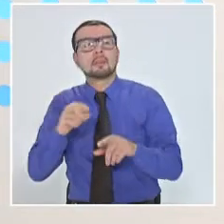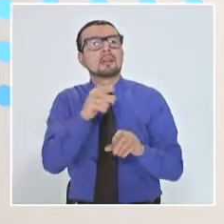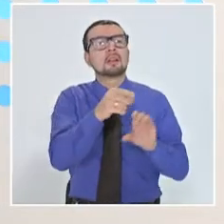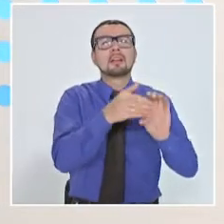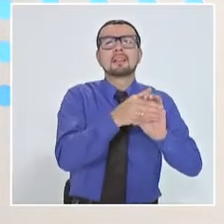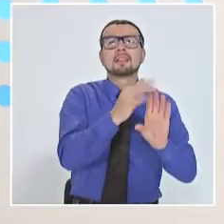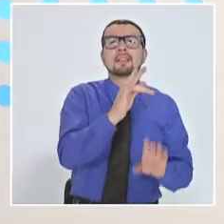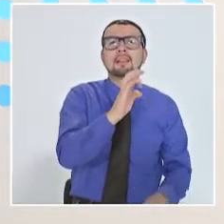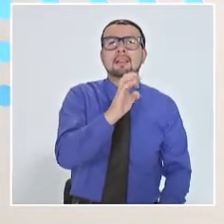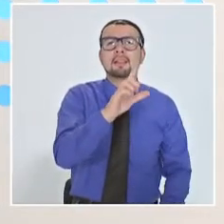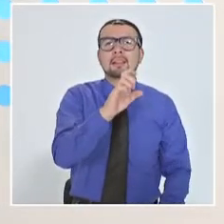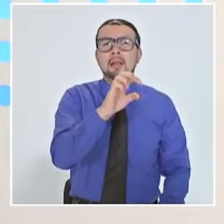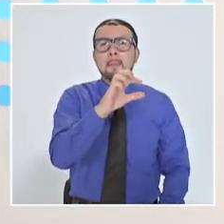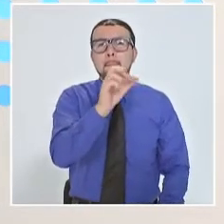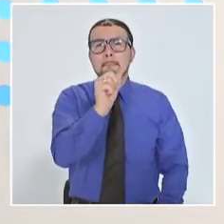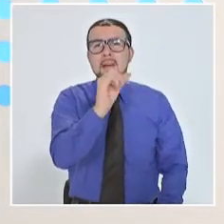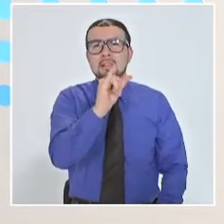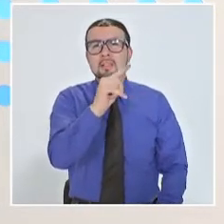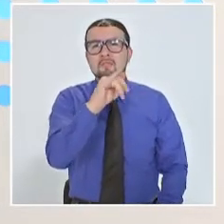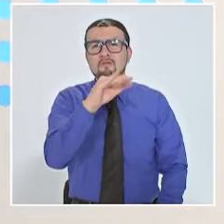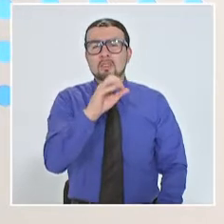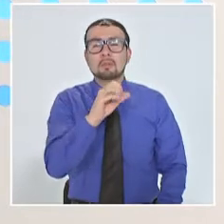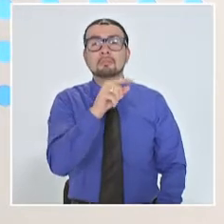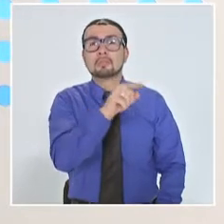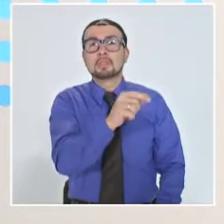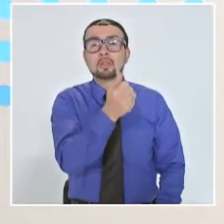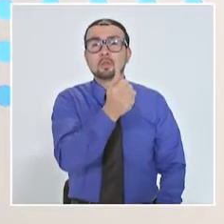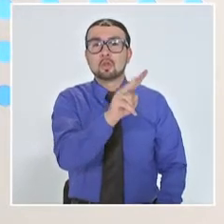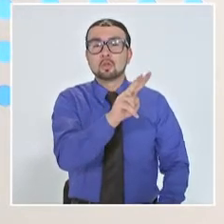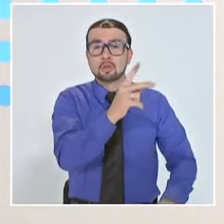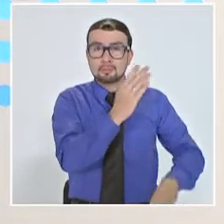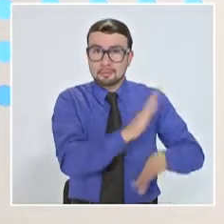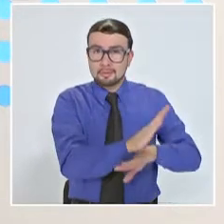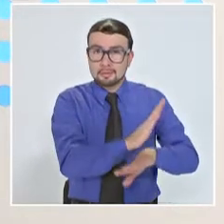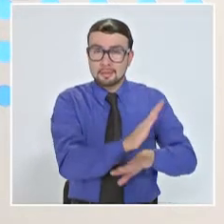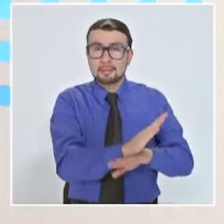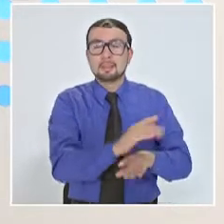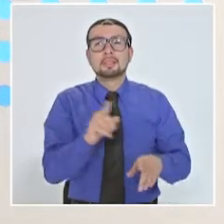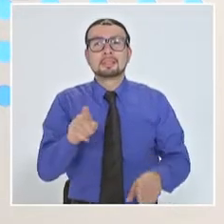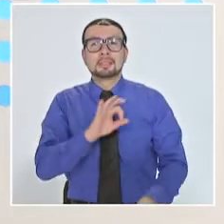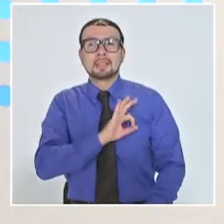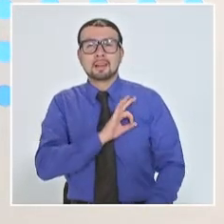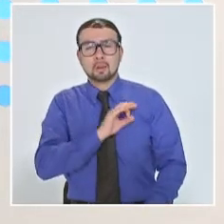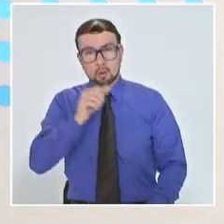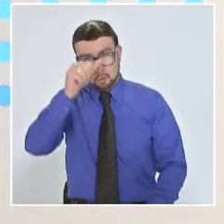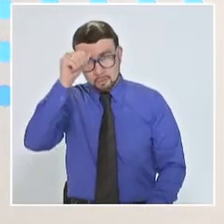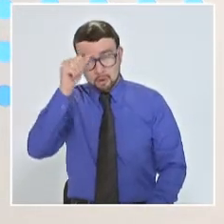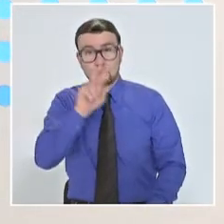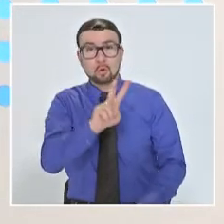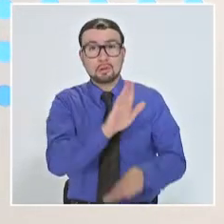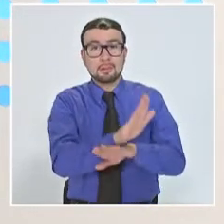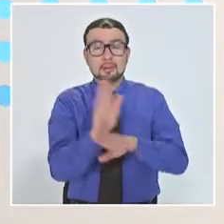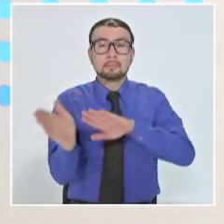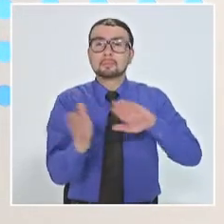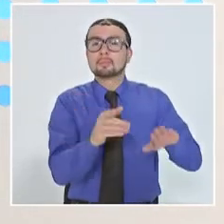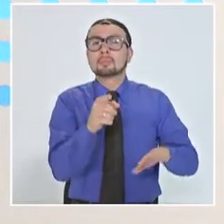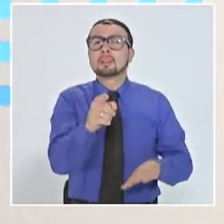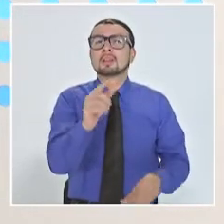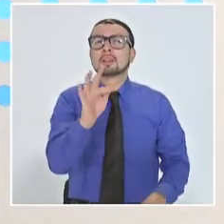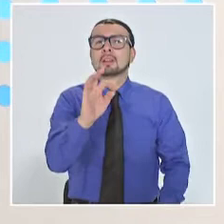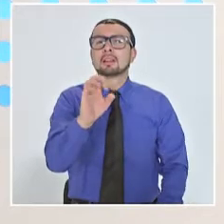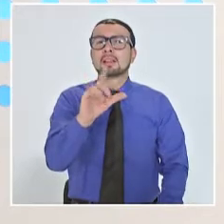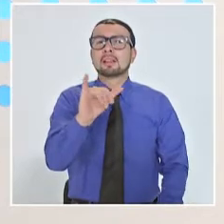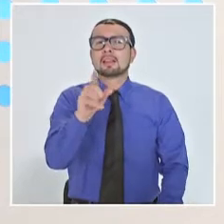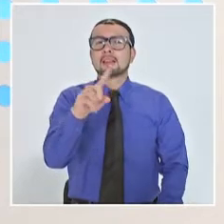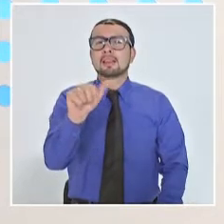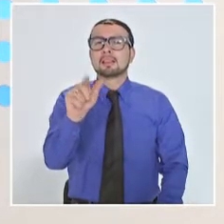las 12 del día y sábados y domingos a las 2 de la tarde, en Teleislas, que estamos a las 10 de la